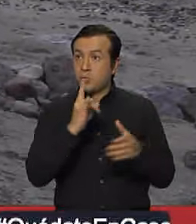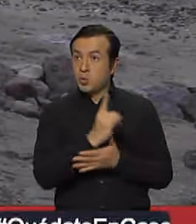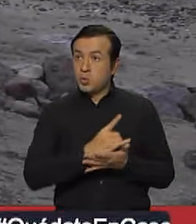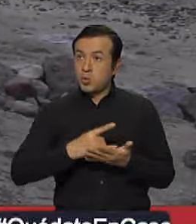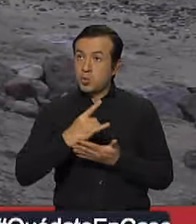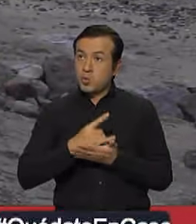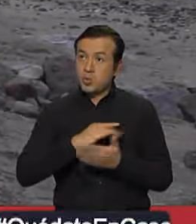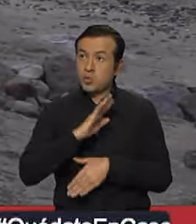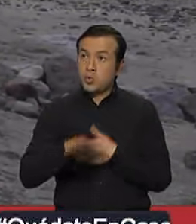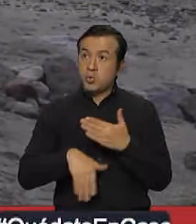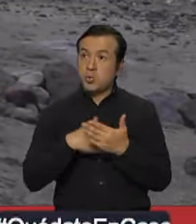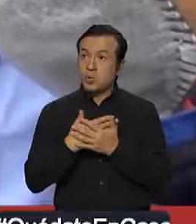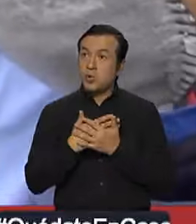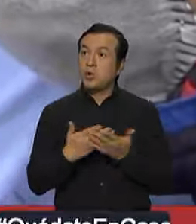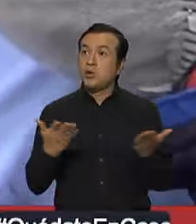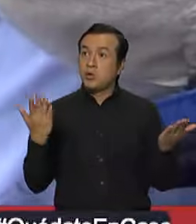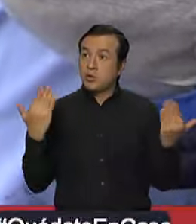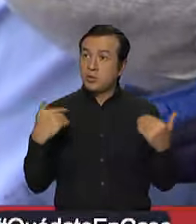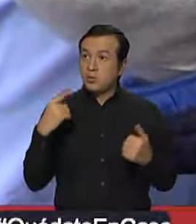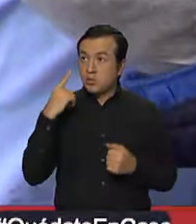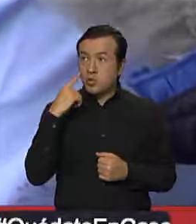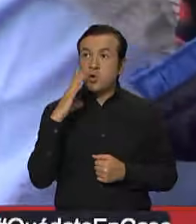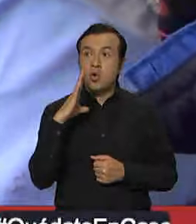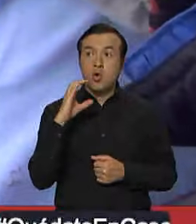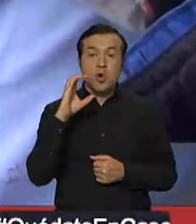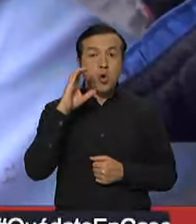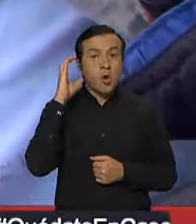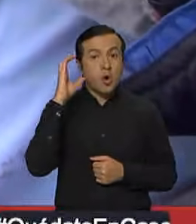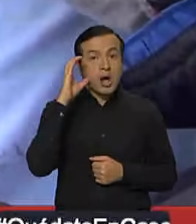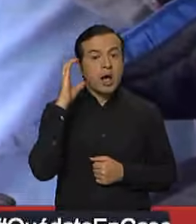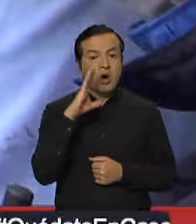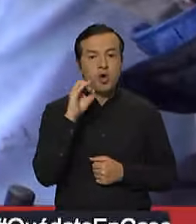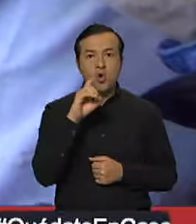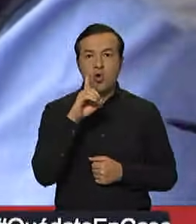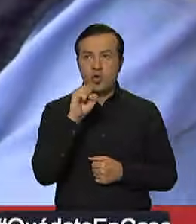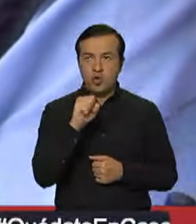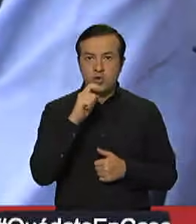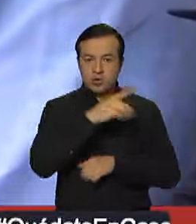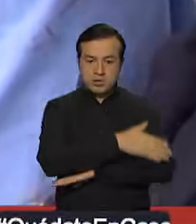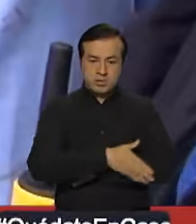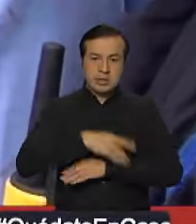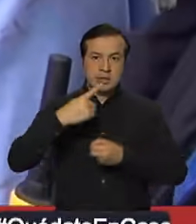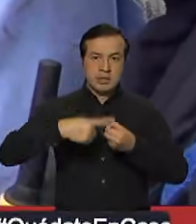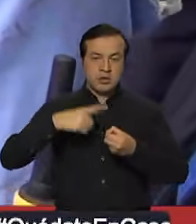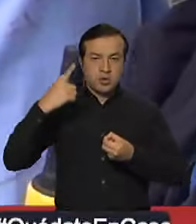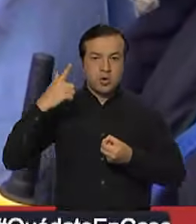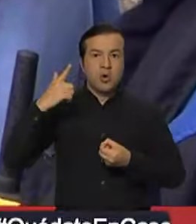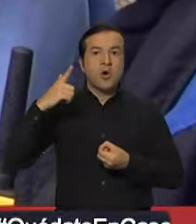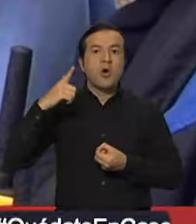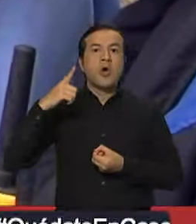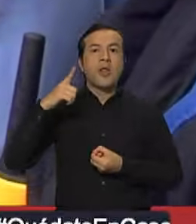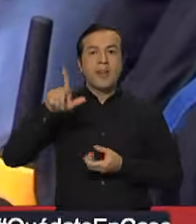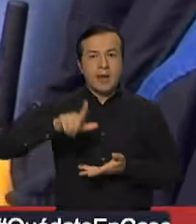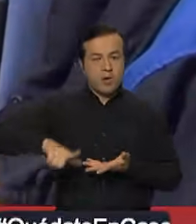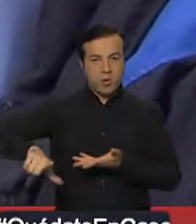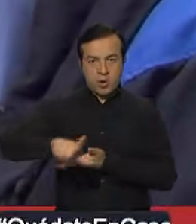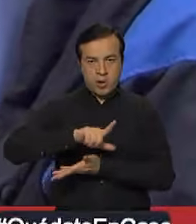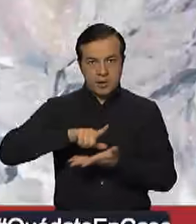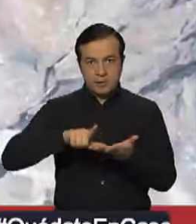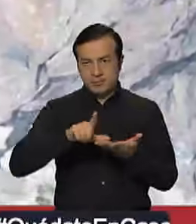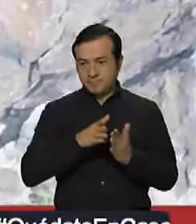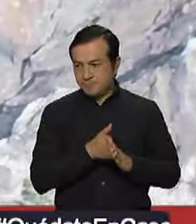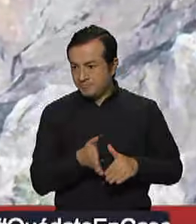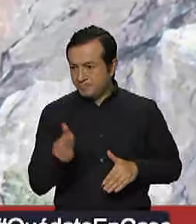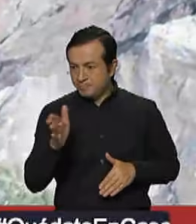captación de la central hidroeléctrica Coca-Cola Sinclair, un tramo de la vía Quito, Lago Agrio y poblaciones del cantón El